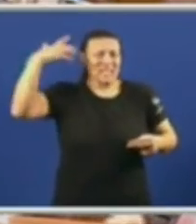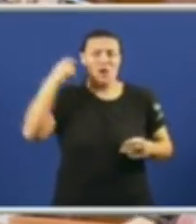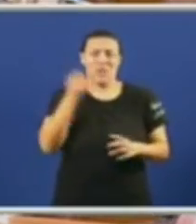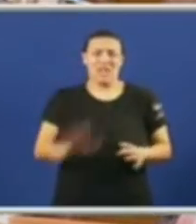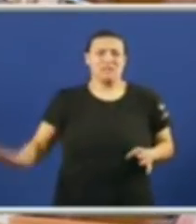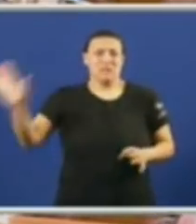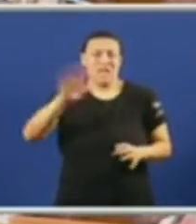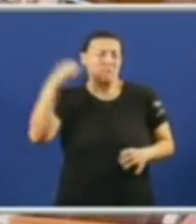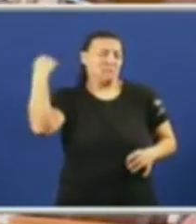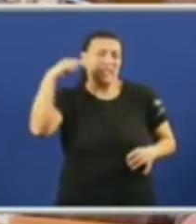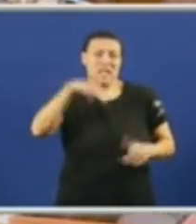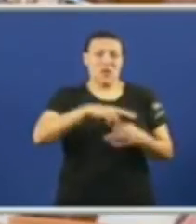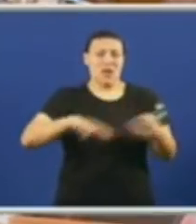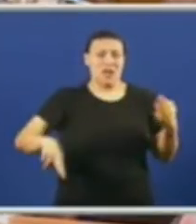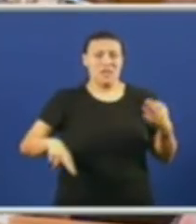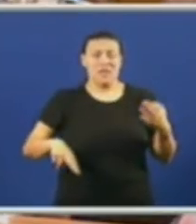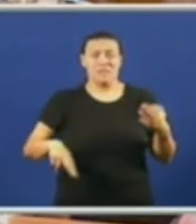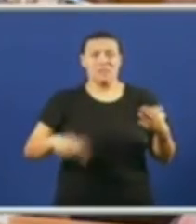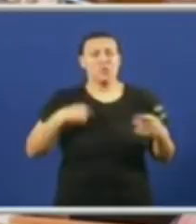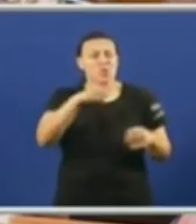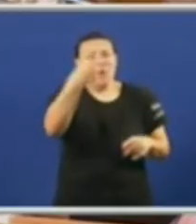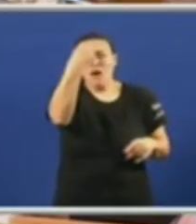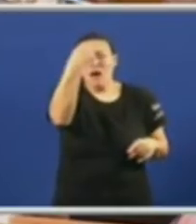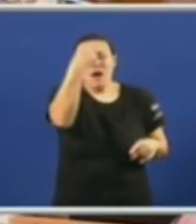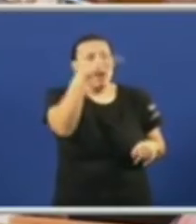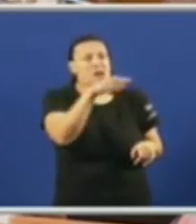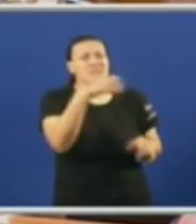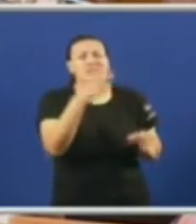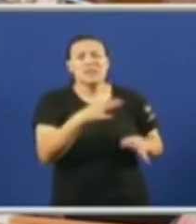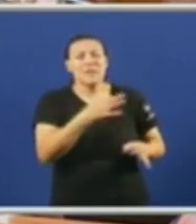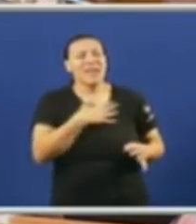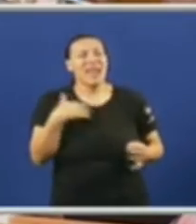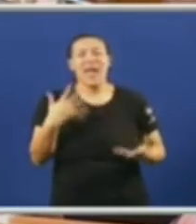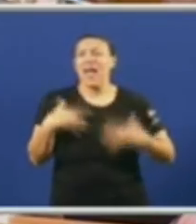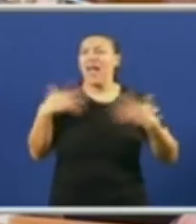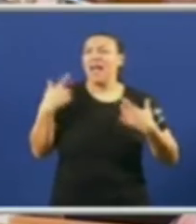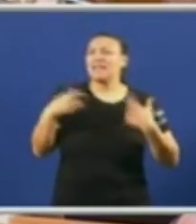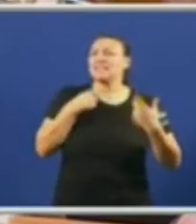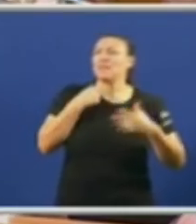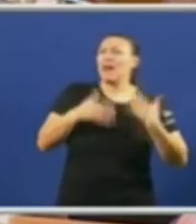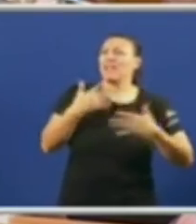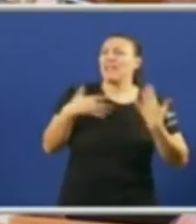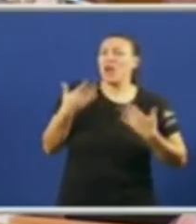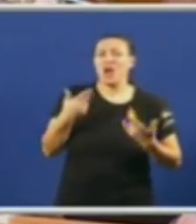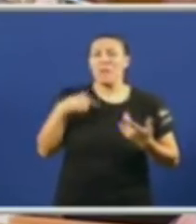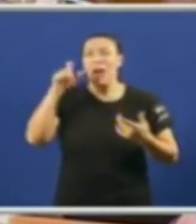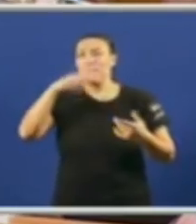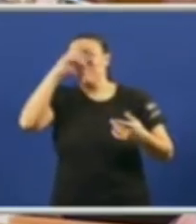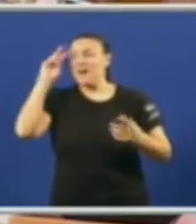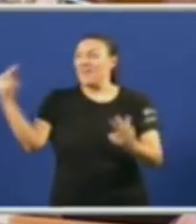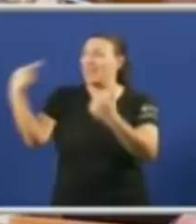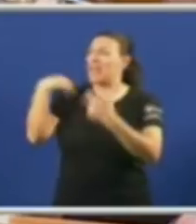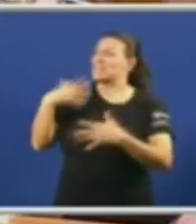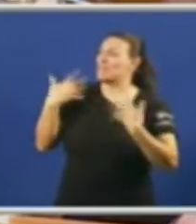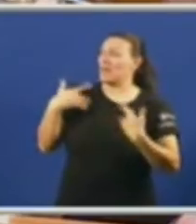o Estado. E teño que dicirllo, a súa obsesión, señor Feijóo, por caer simpático en Madrid, estános conducindo á